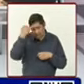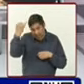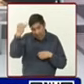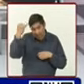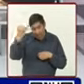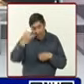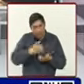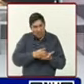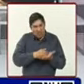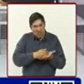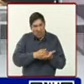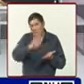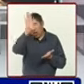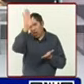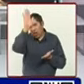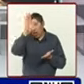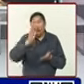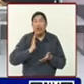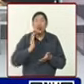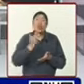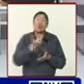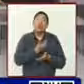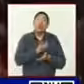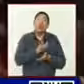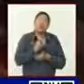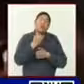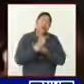poder expulsarlos de nuestro país.